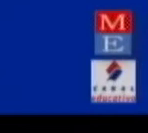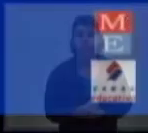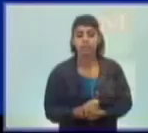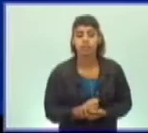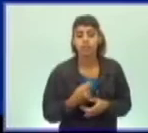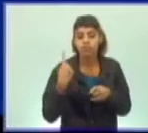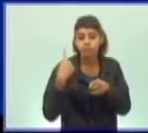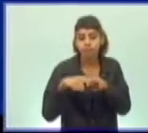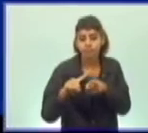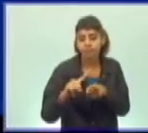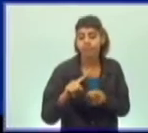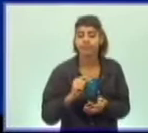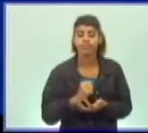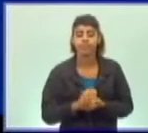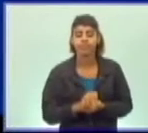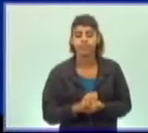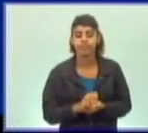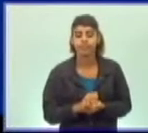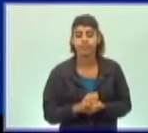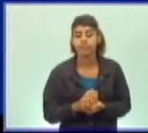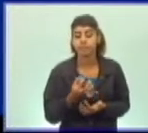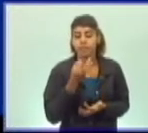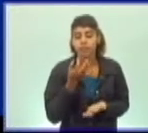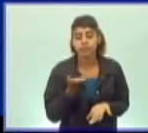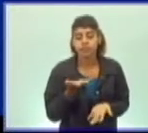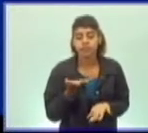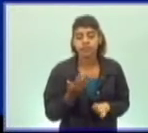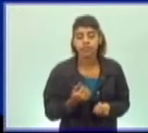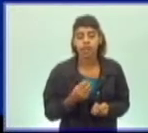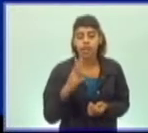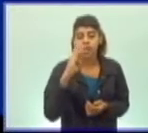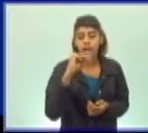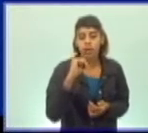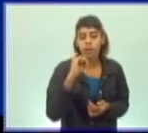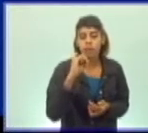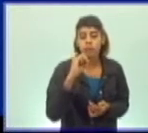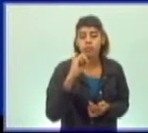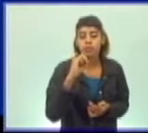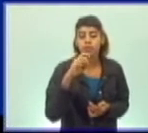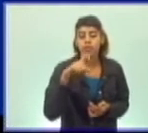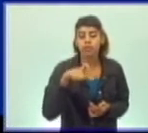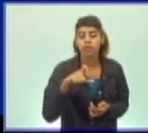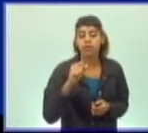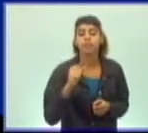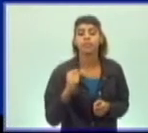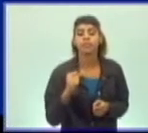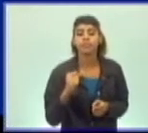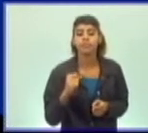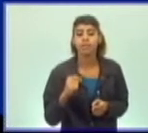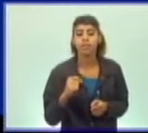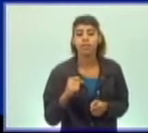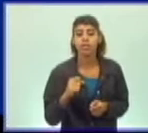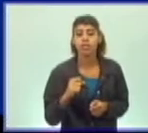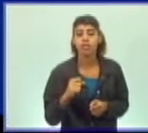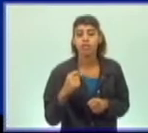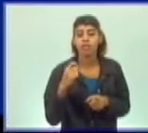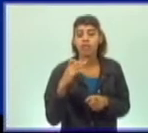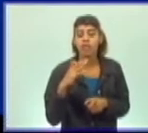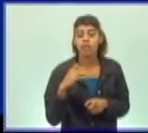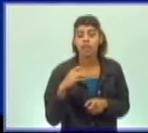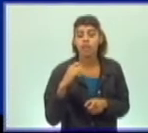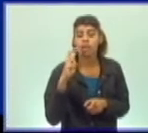Pasemos al otro inciso. Y les decía, entre el Mg, que es el elemento magnesio, y el elemento